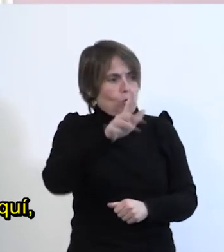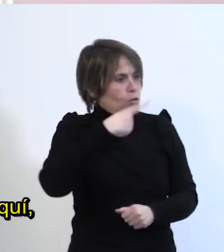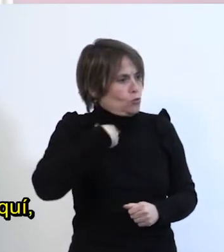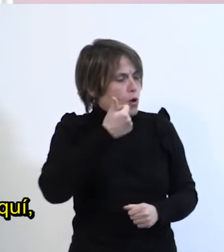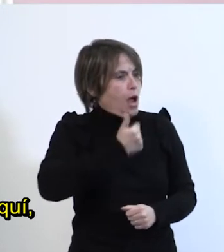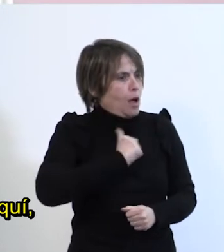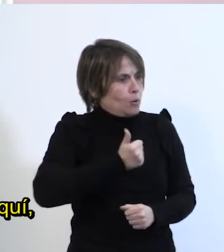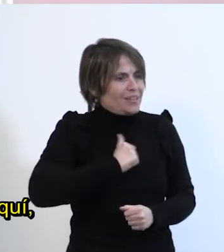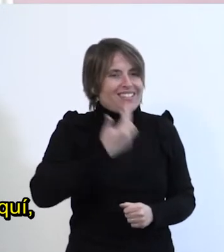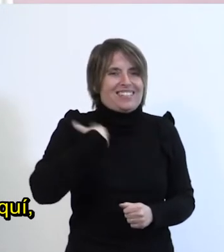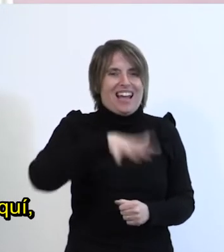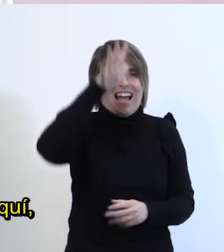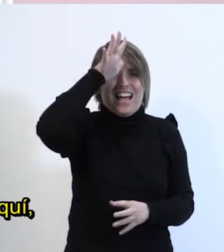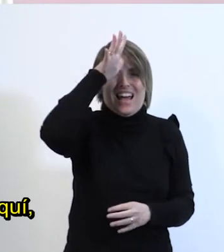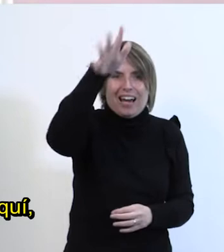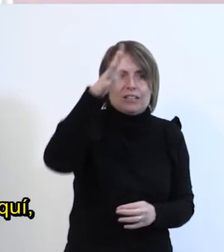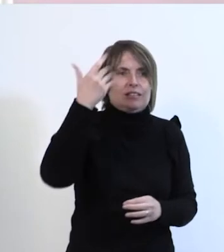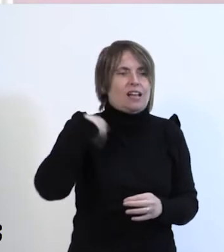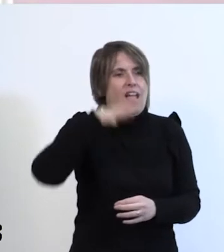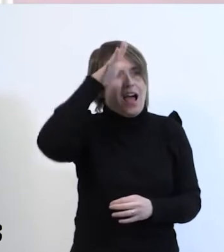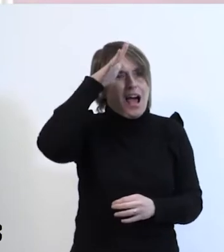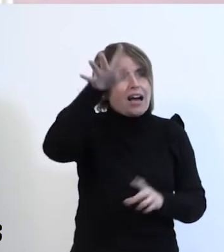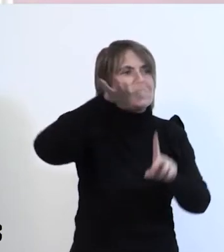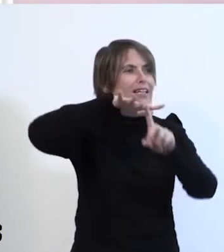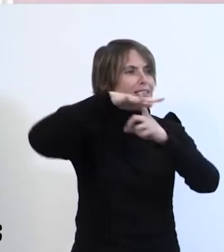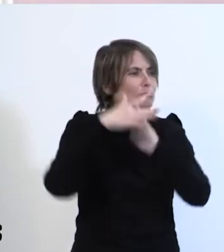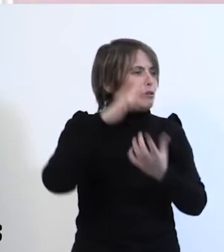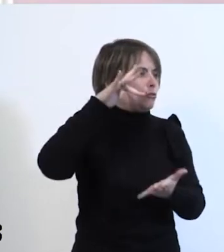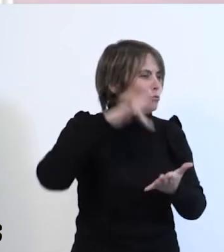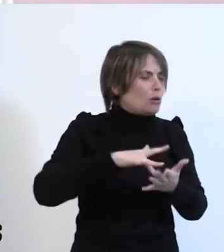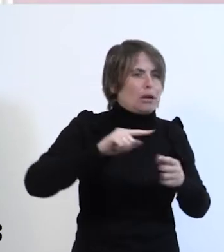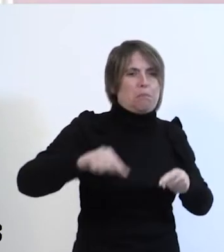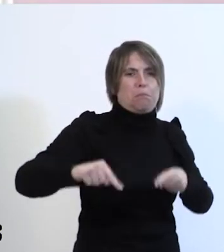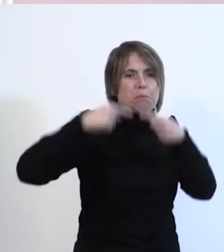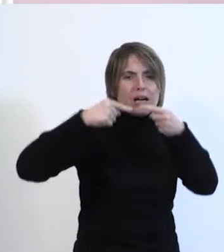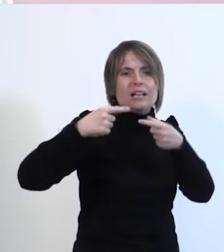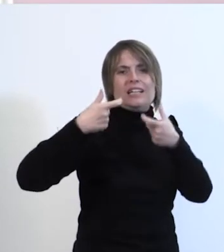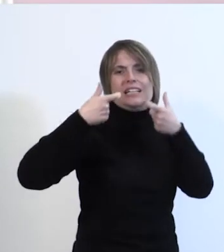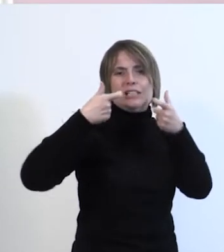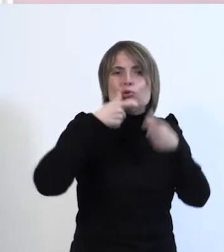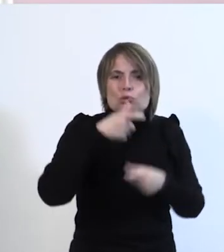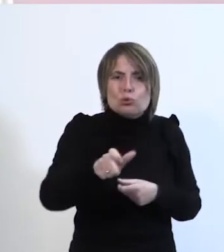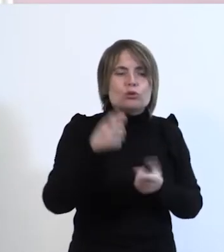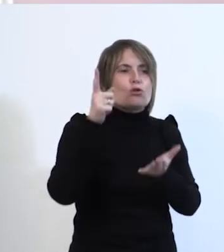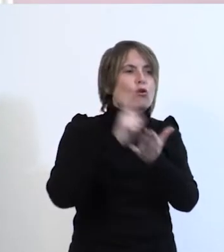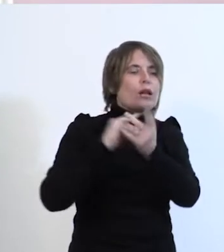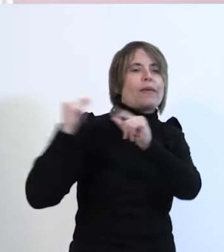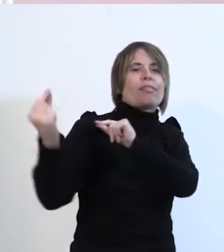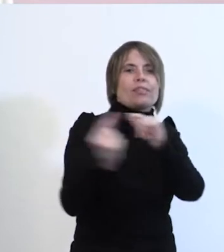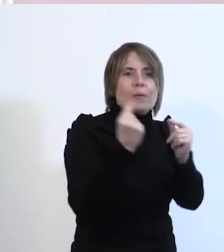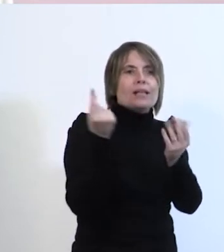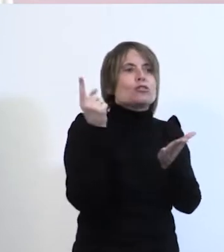que yo tengo desde aquí ya el hartazgo que tenemos, ¿no? Con ciertas situaciones, insultos, o que volvamos a los debates, que volvamos